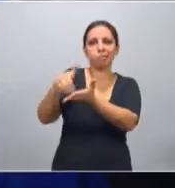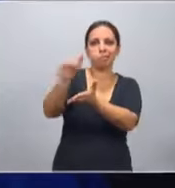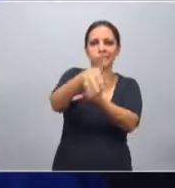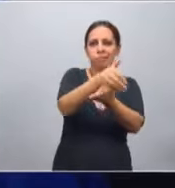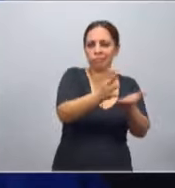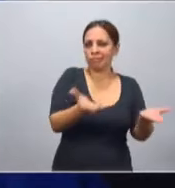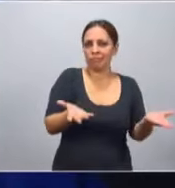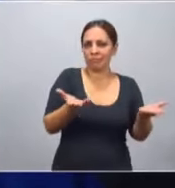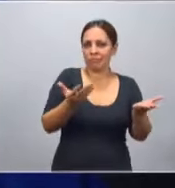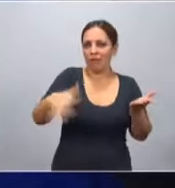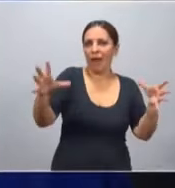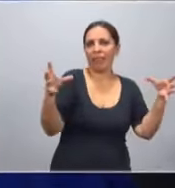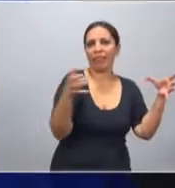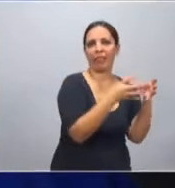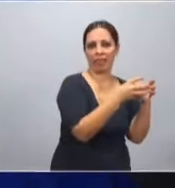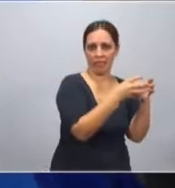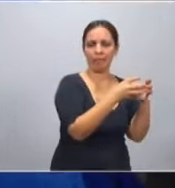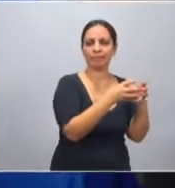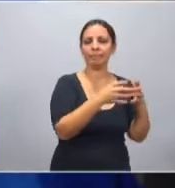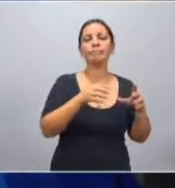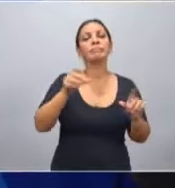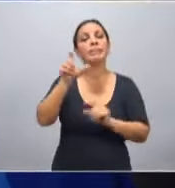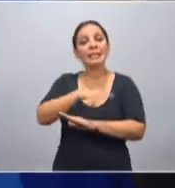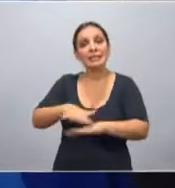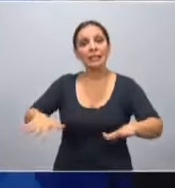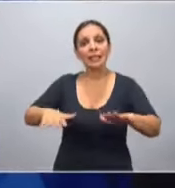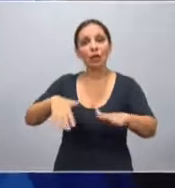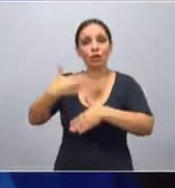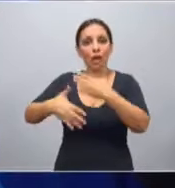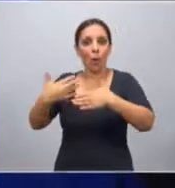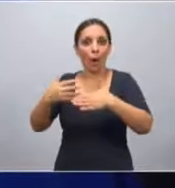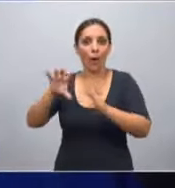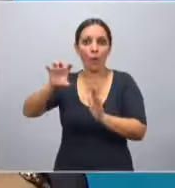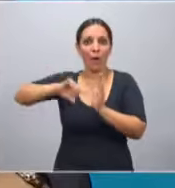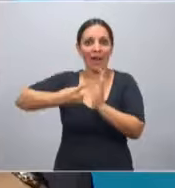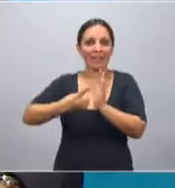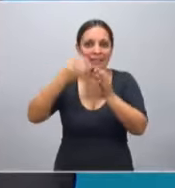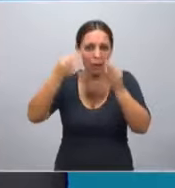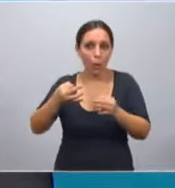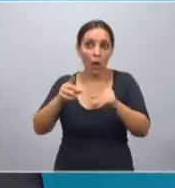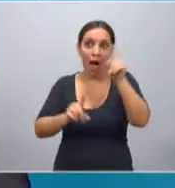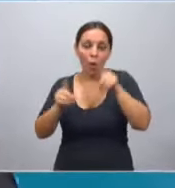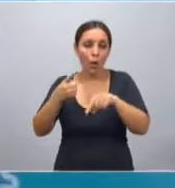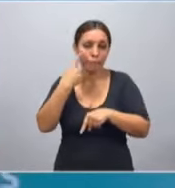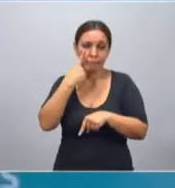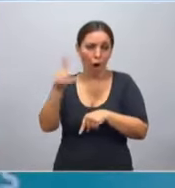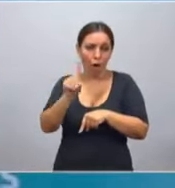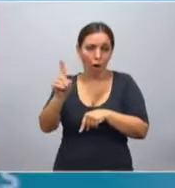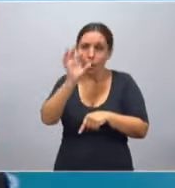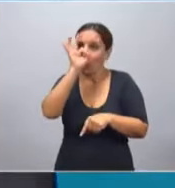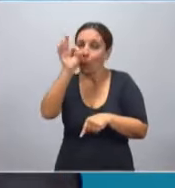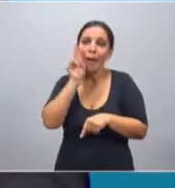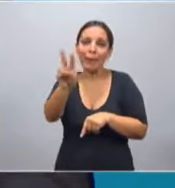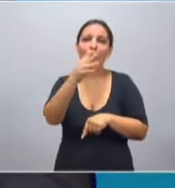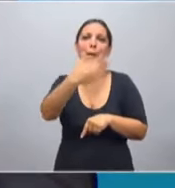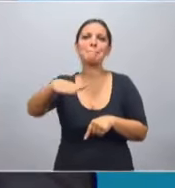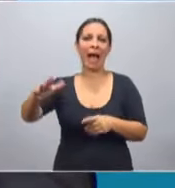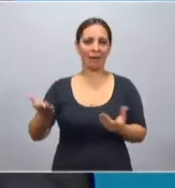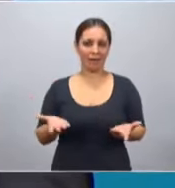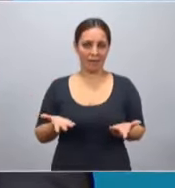pibes que van a ir a los juegos banens probablemente no conocían el mar Pero probablemente Nosotros